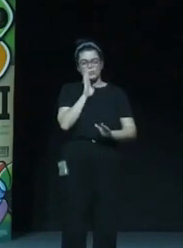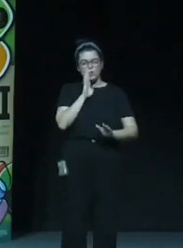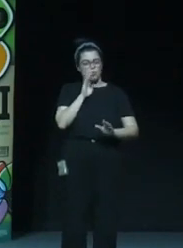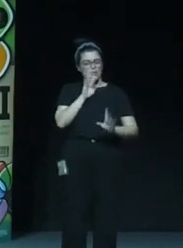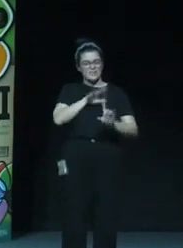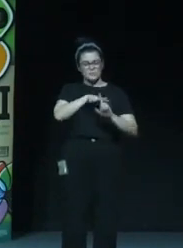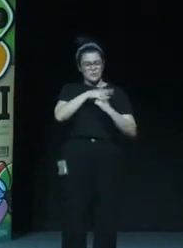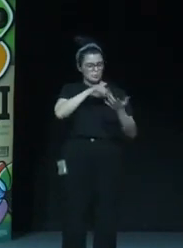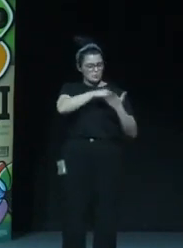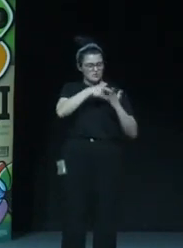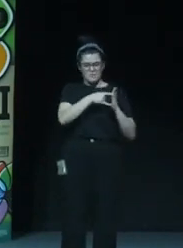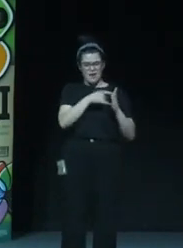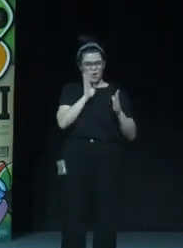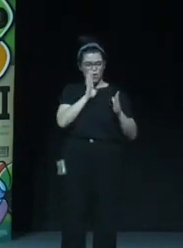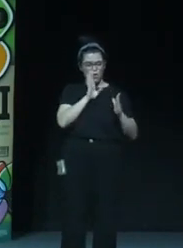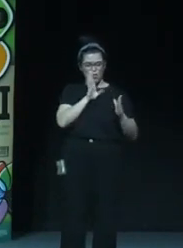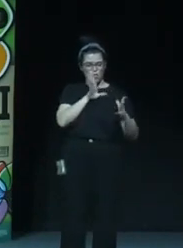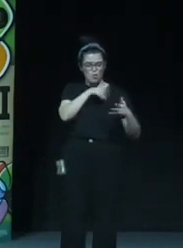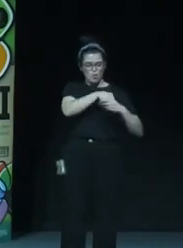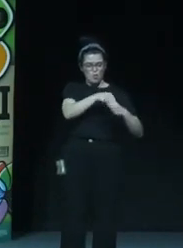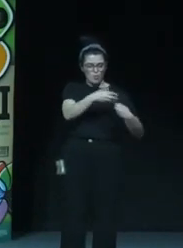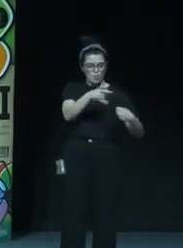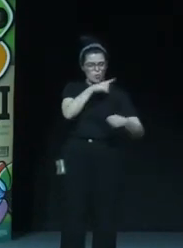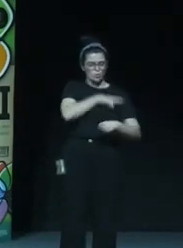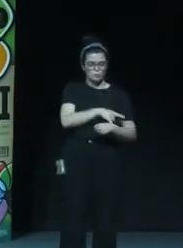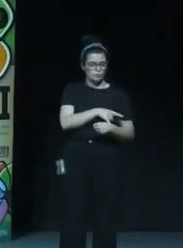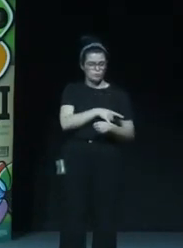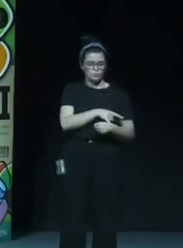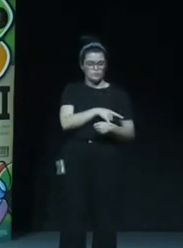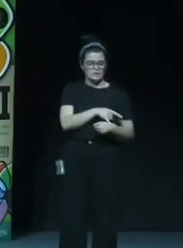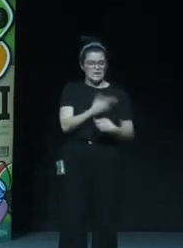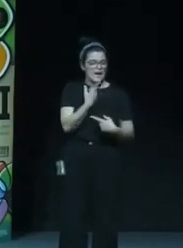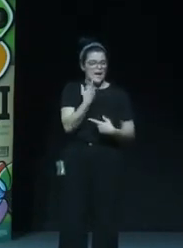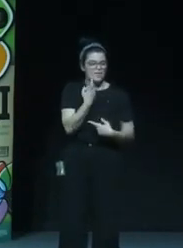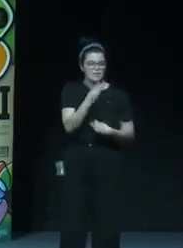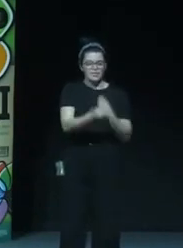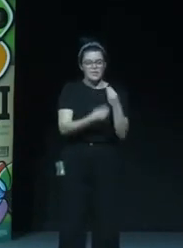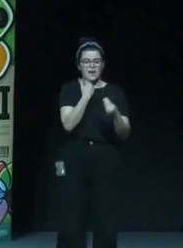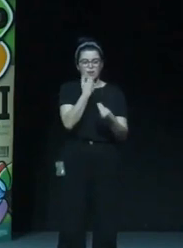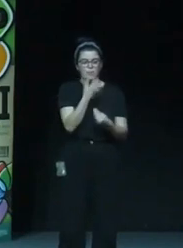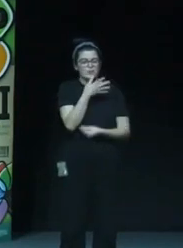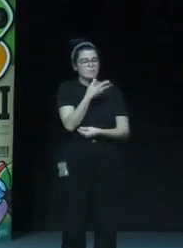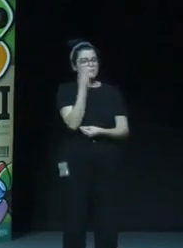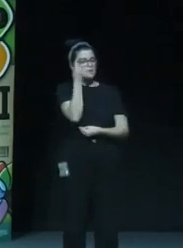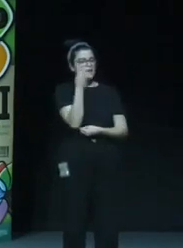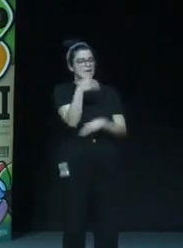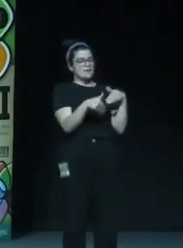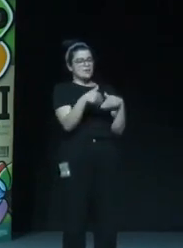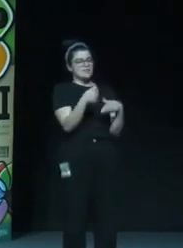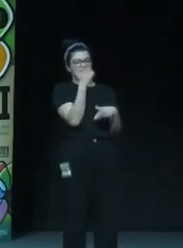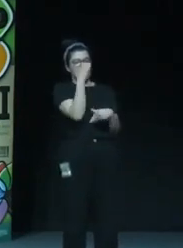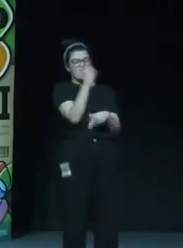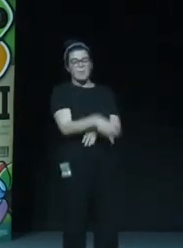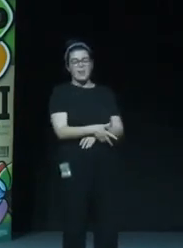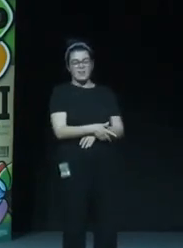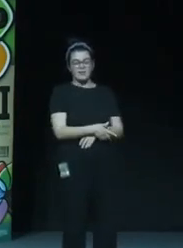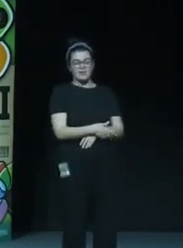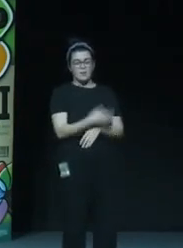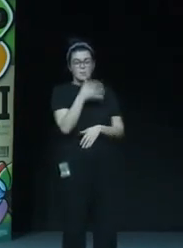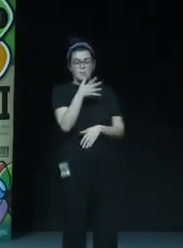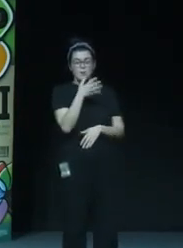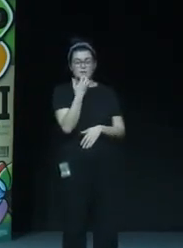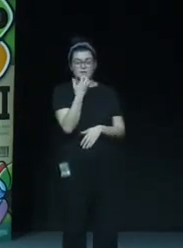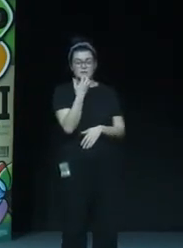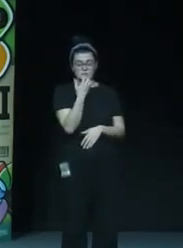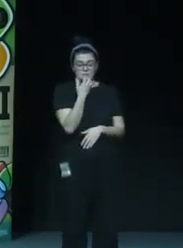entonces tenemos que hacer algo diferente. O sea, ya no sirve, porque si sirviese, estos